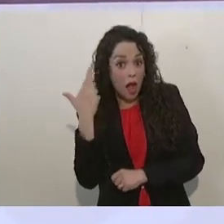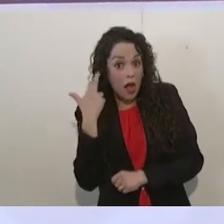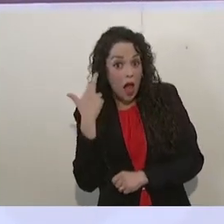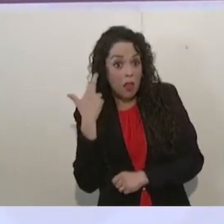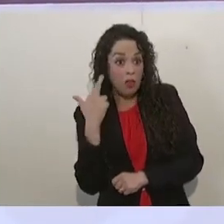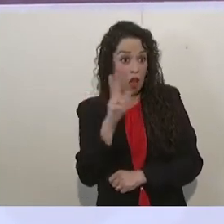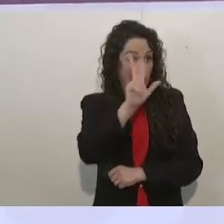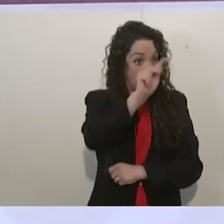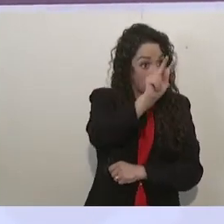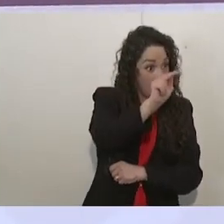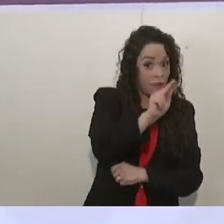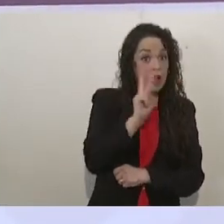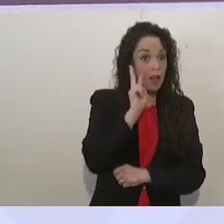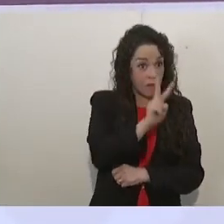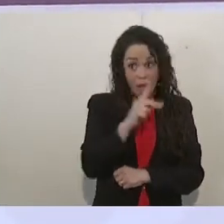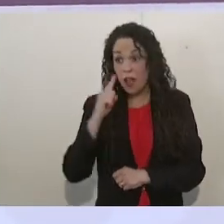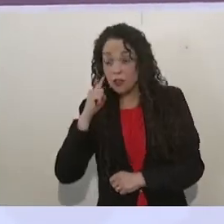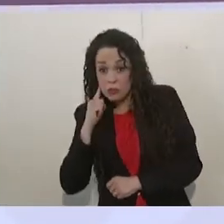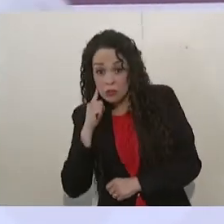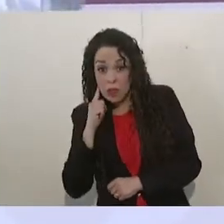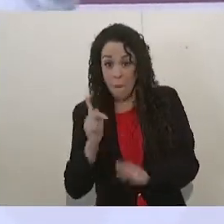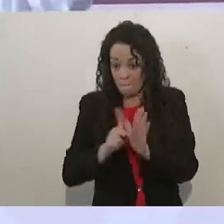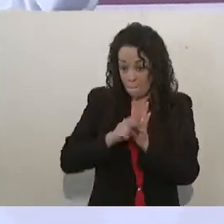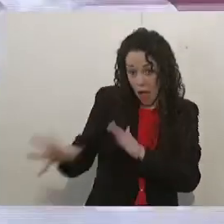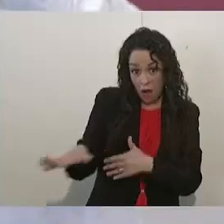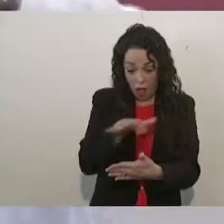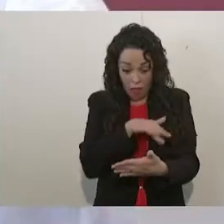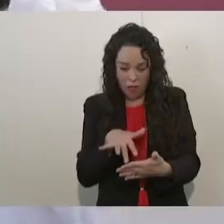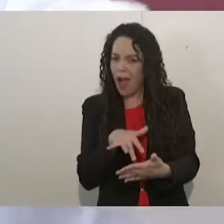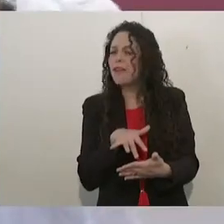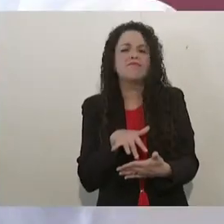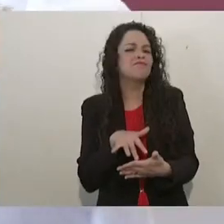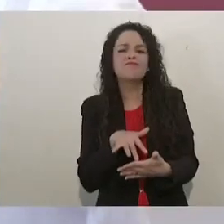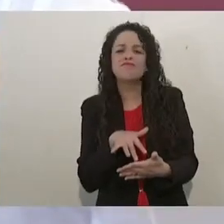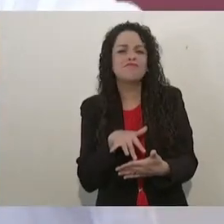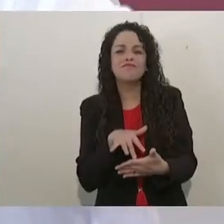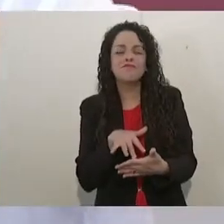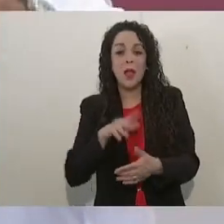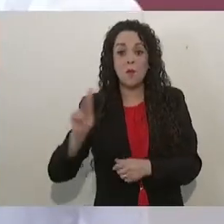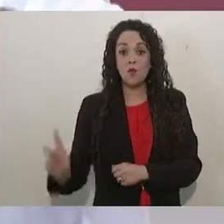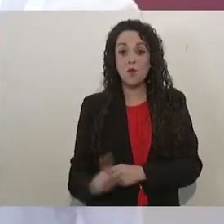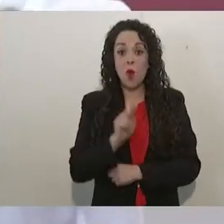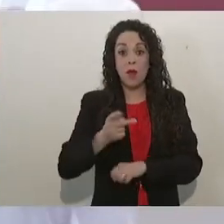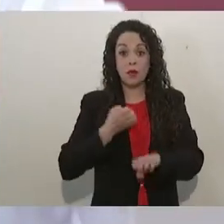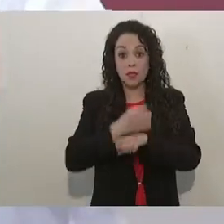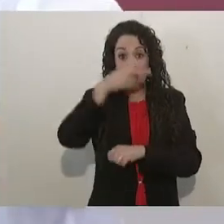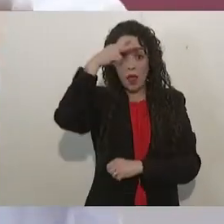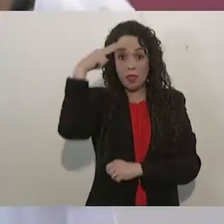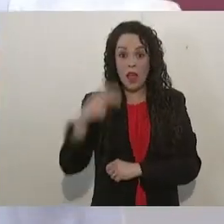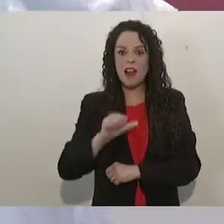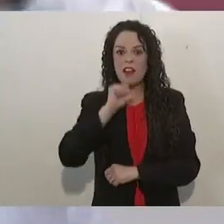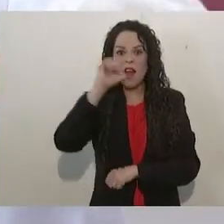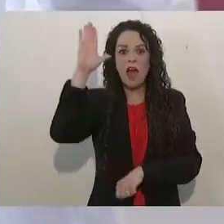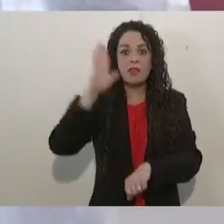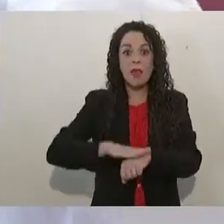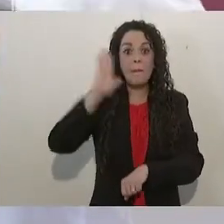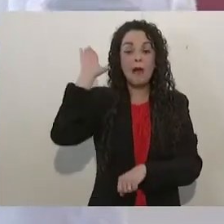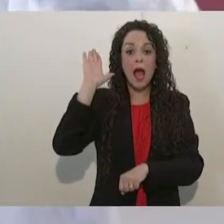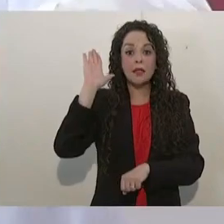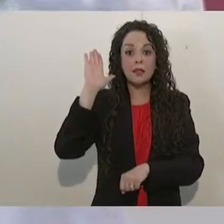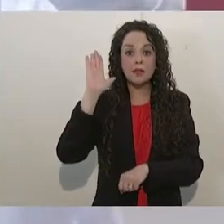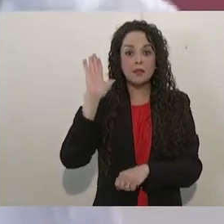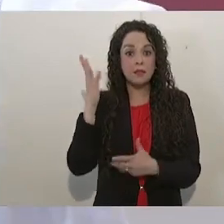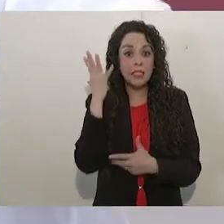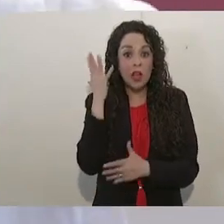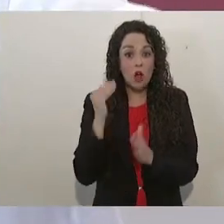ve en la televisión, ni se lee en los periódicos. Nada más el pueblo del Estado de México. 5 millones